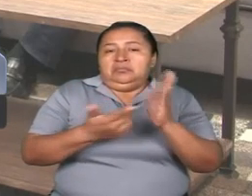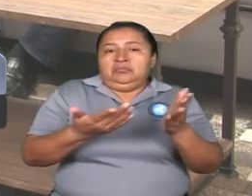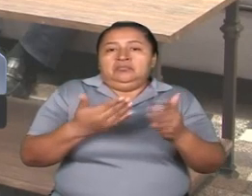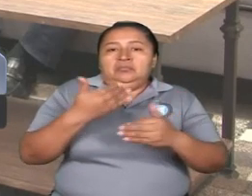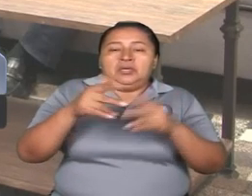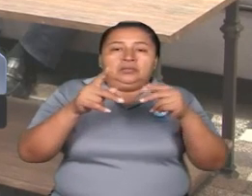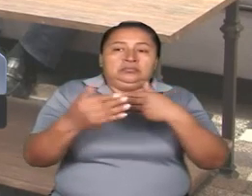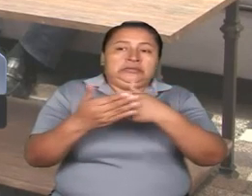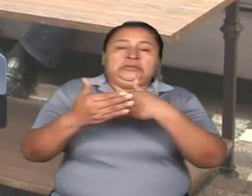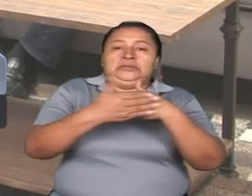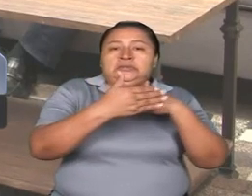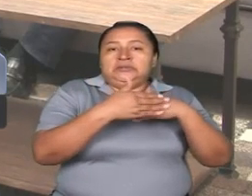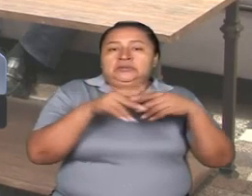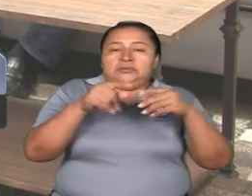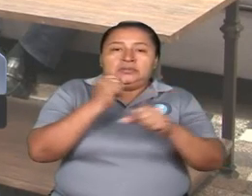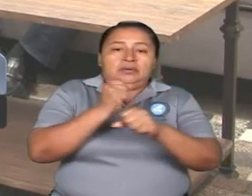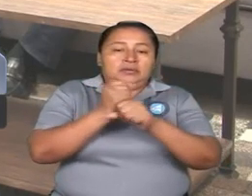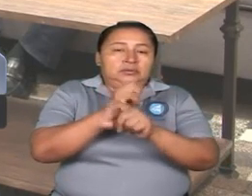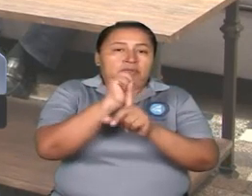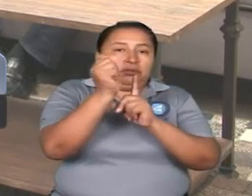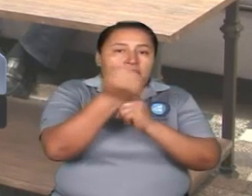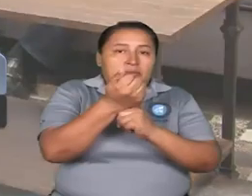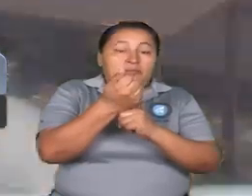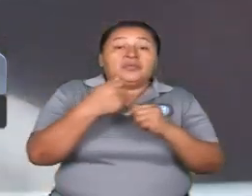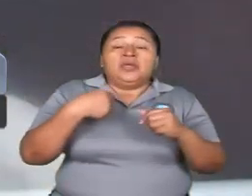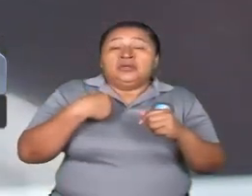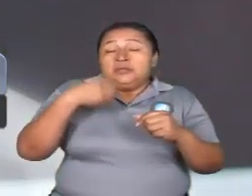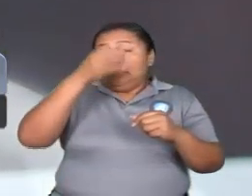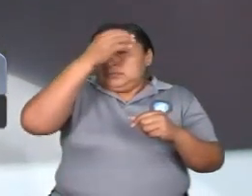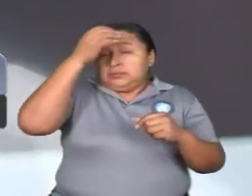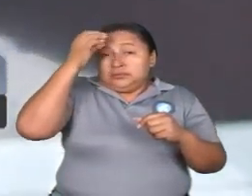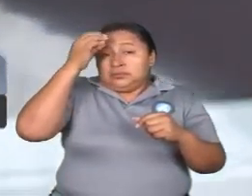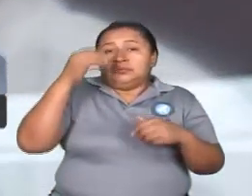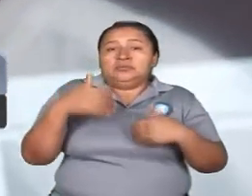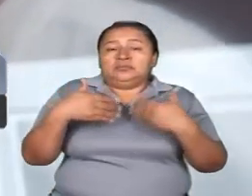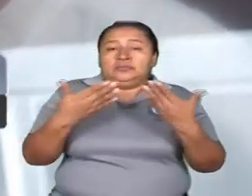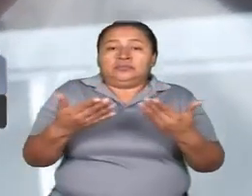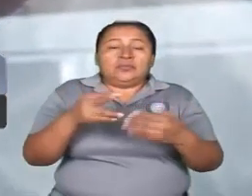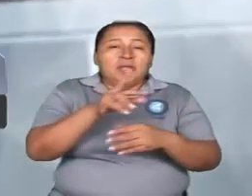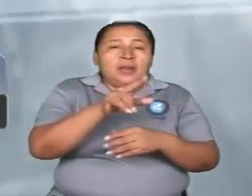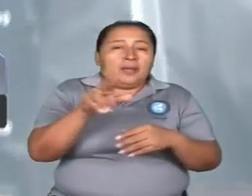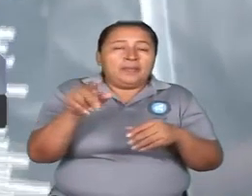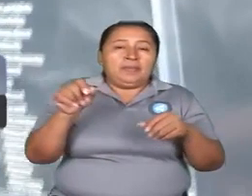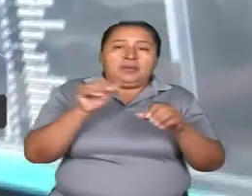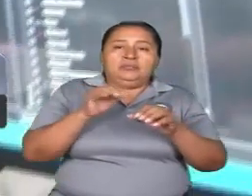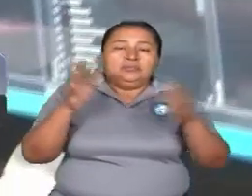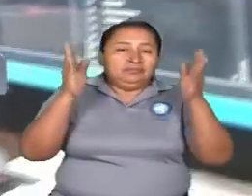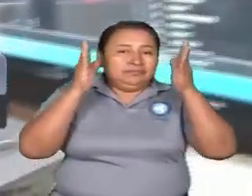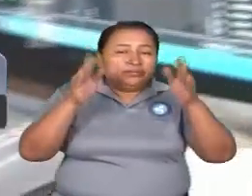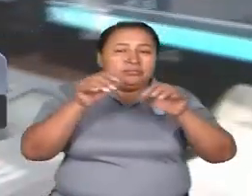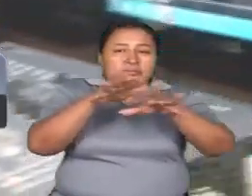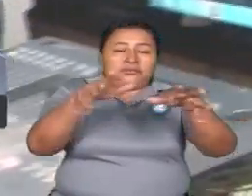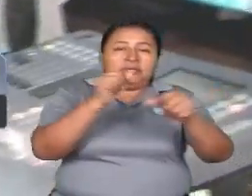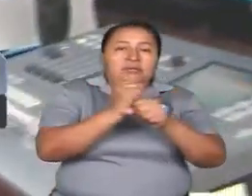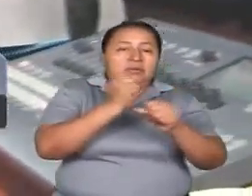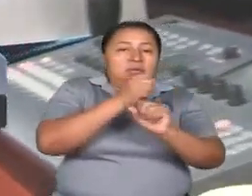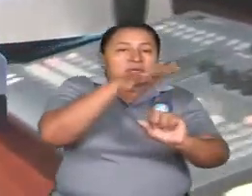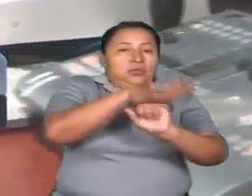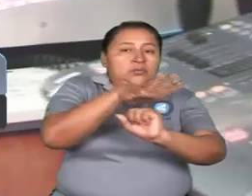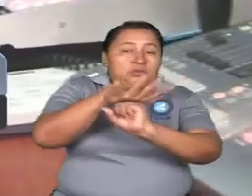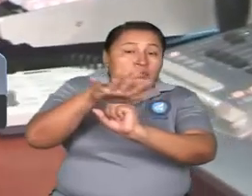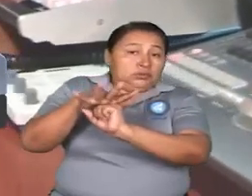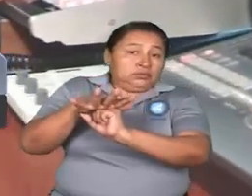las exigencias del trabajo legislativo. Y yo creo también que la misma cobertura del trabajo de las comisiones,